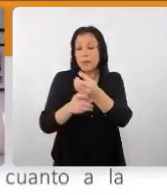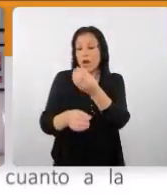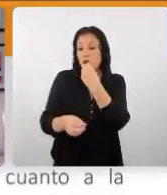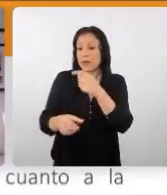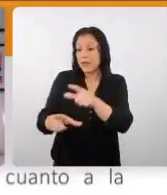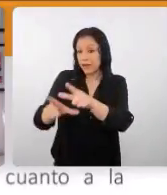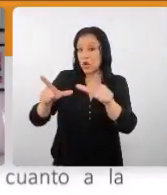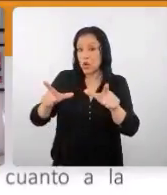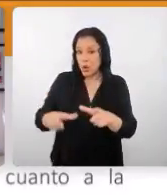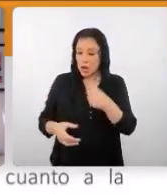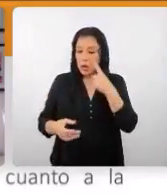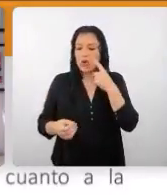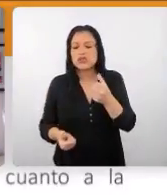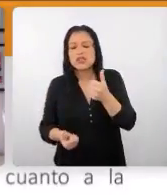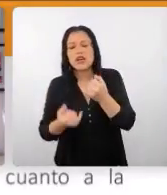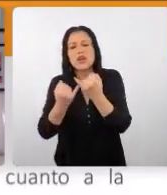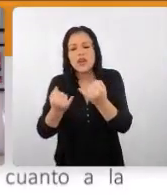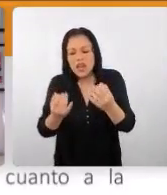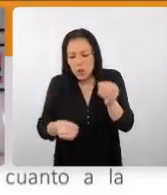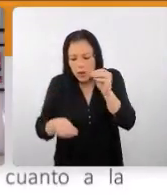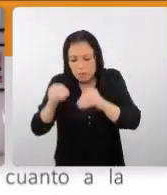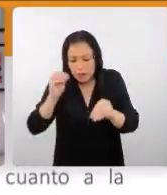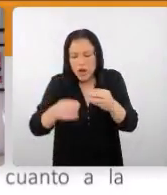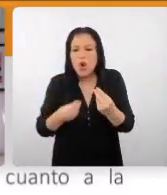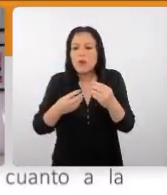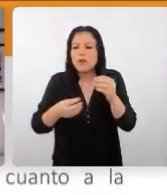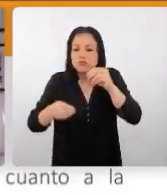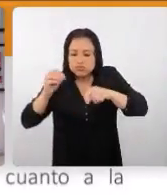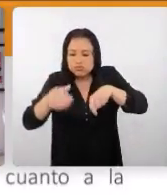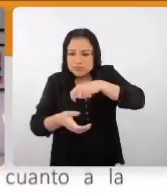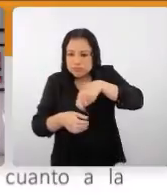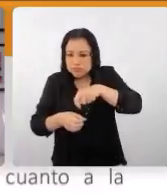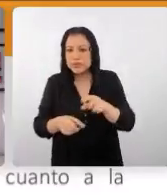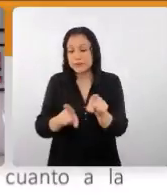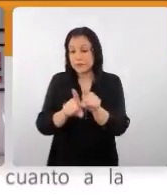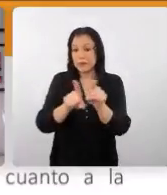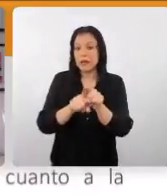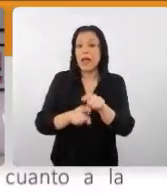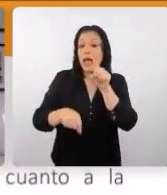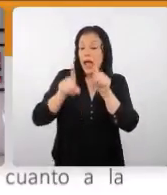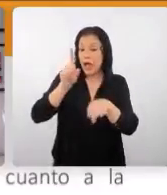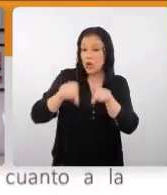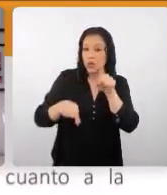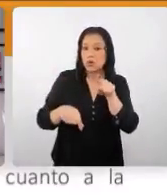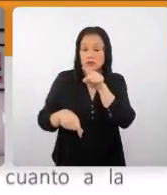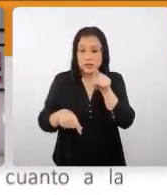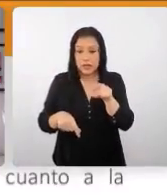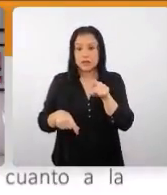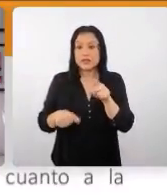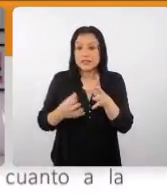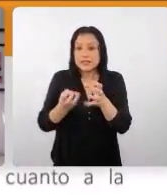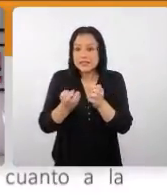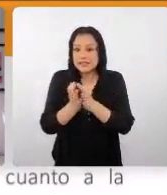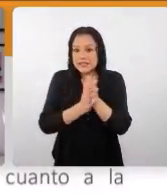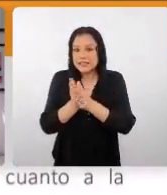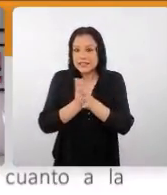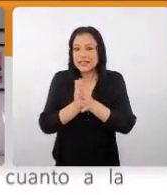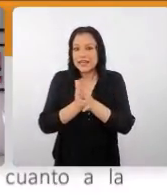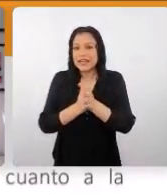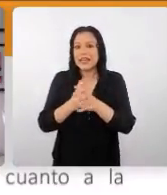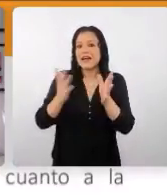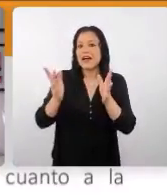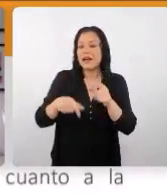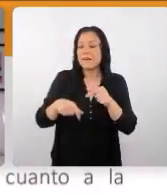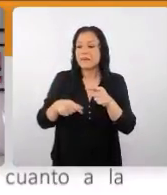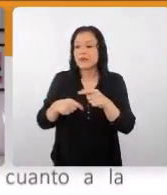un poco cómo son estos insumos, cómo se preparan los productos. Incluso algunos de ellos se aventuran a llevar alguna clase